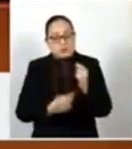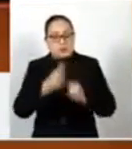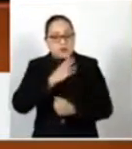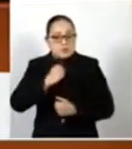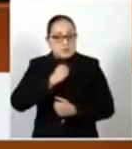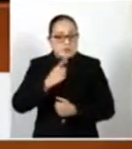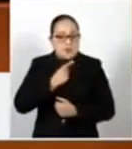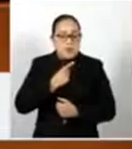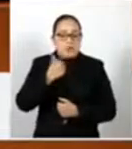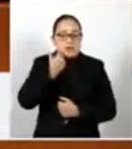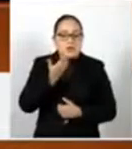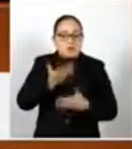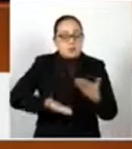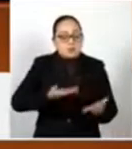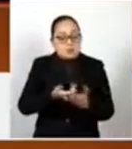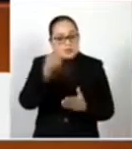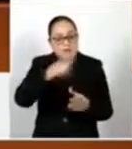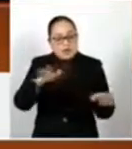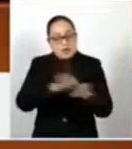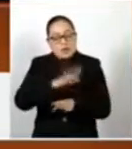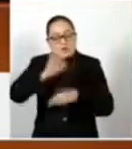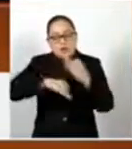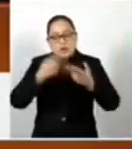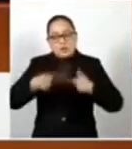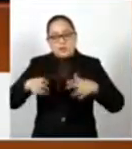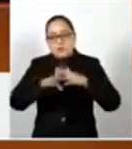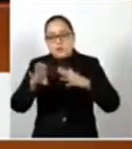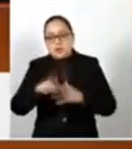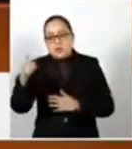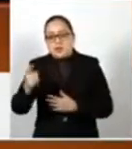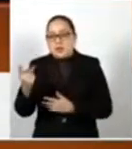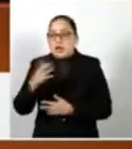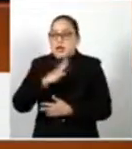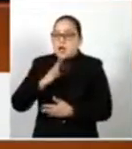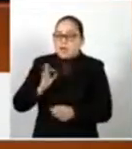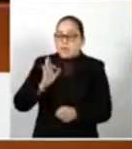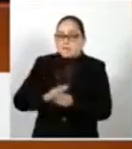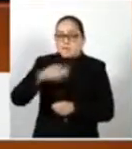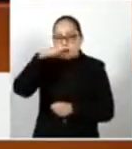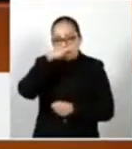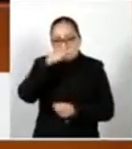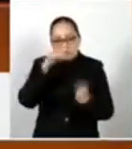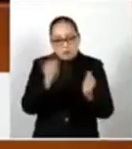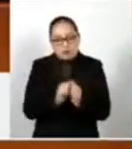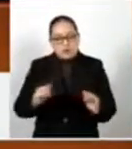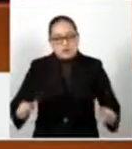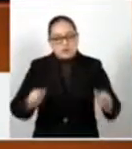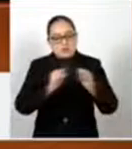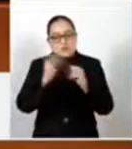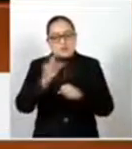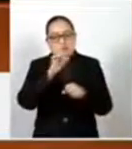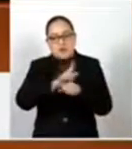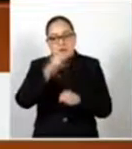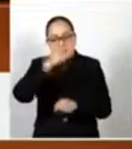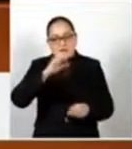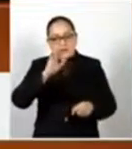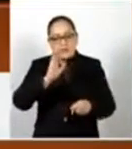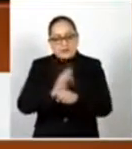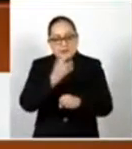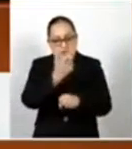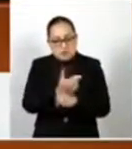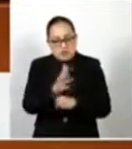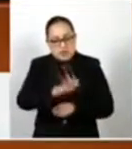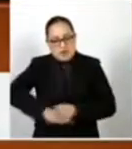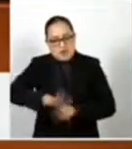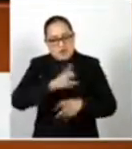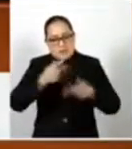a todas y todos los migrantes el acceso a una defensa gratuita a través del Instituto Federal de Defensoría